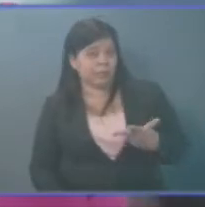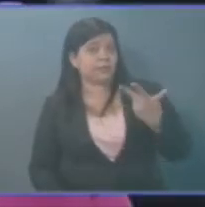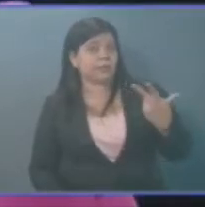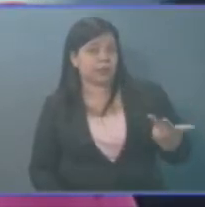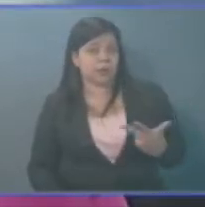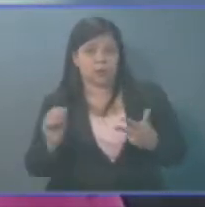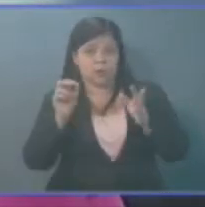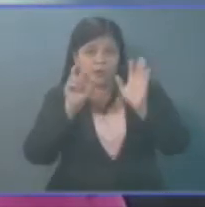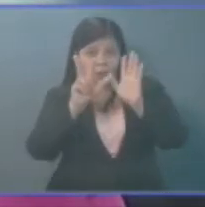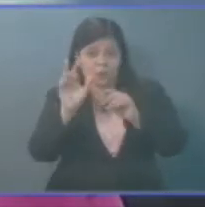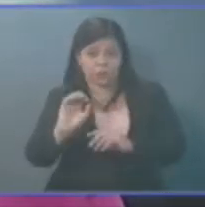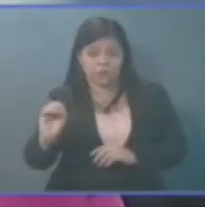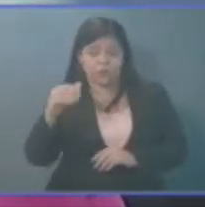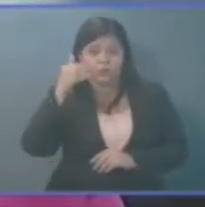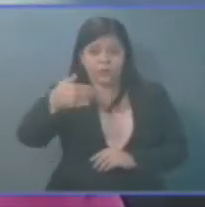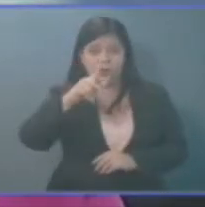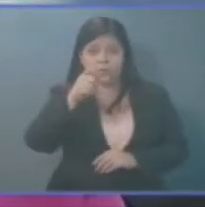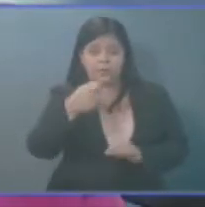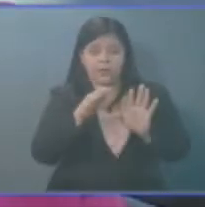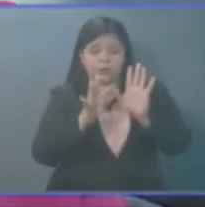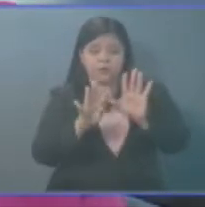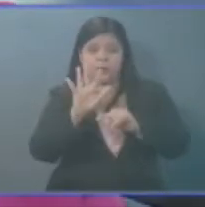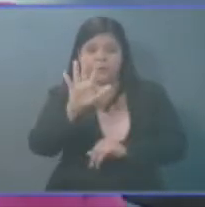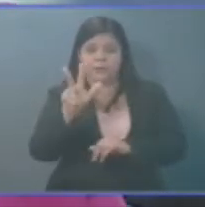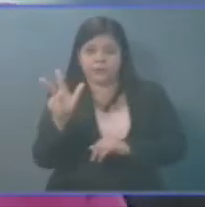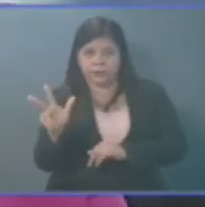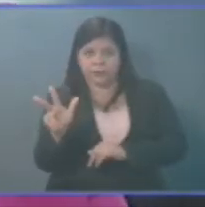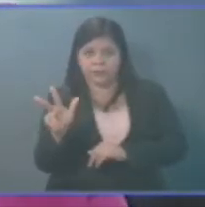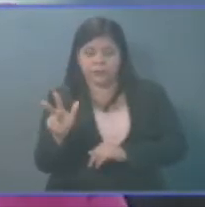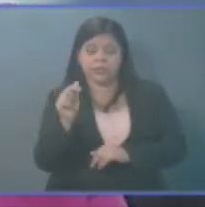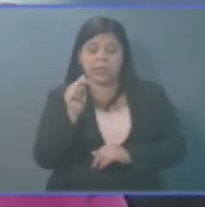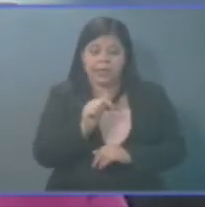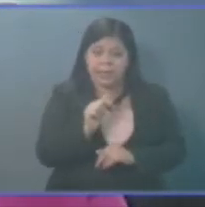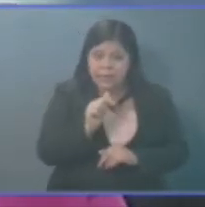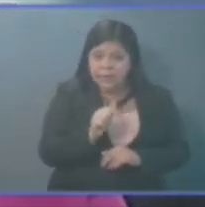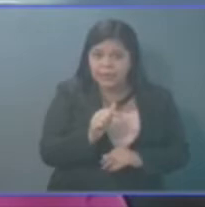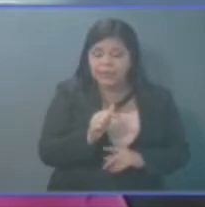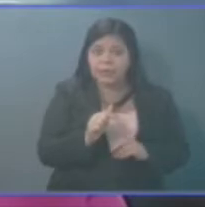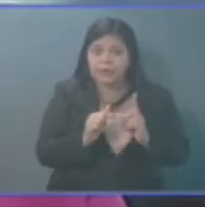8 de octubre de 1953 el transferido